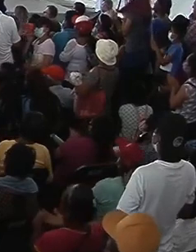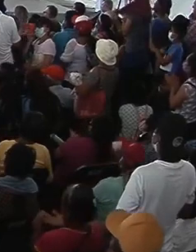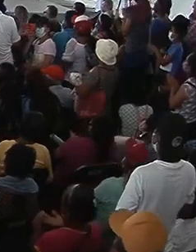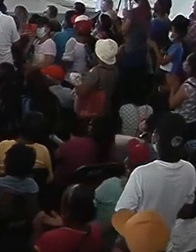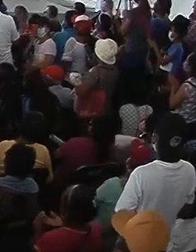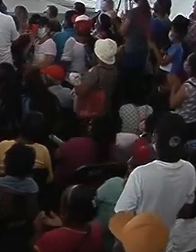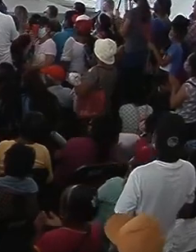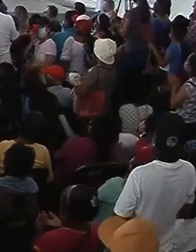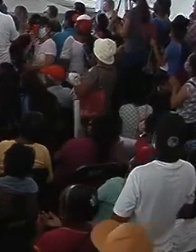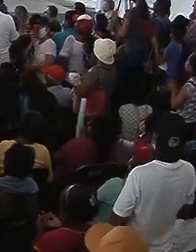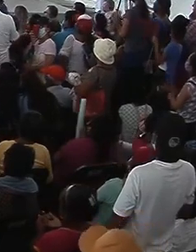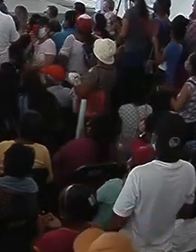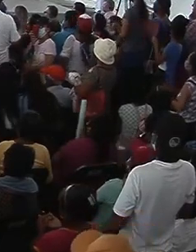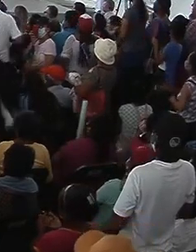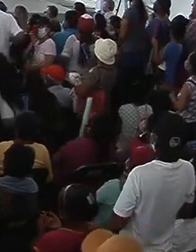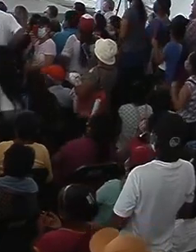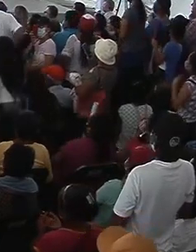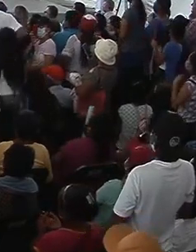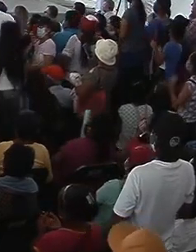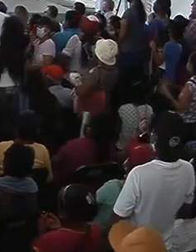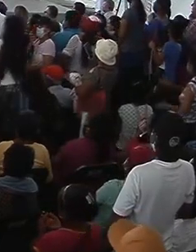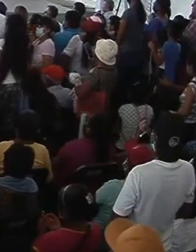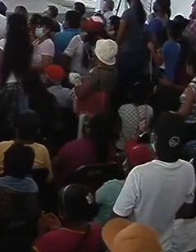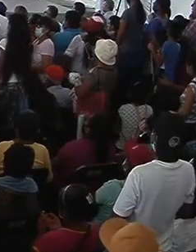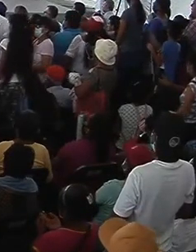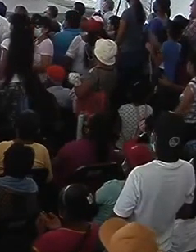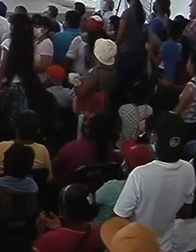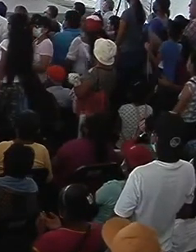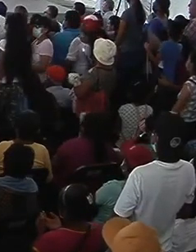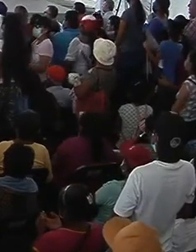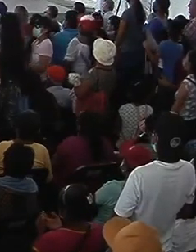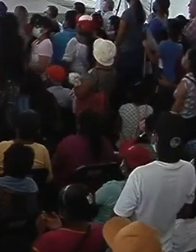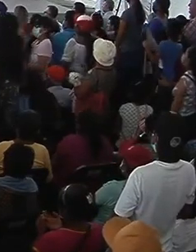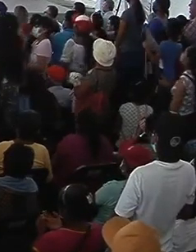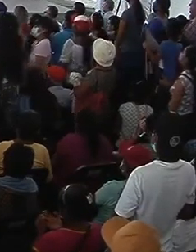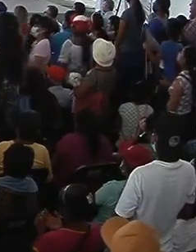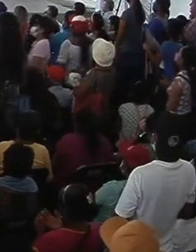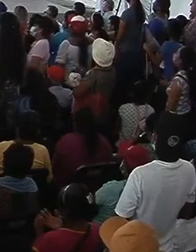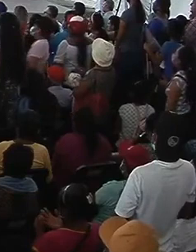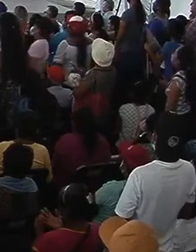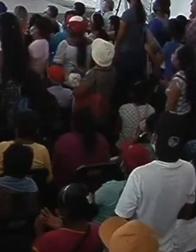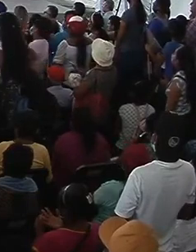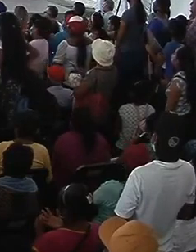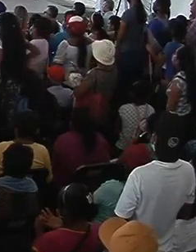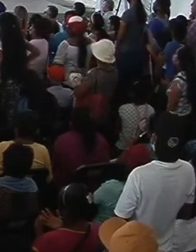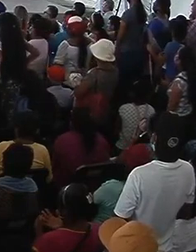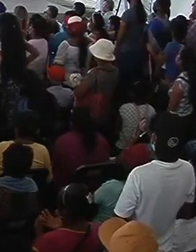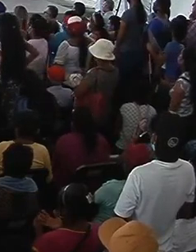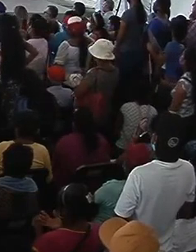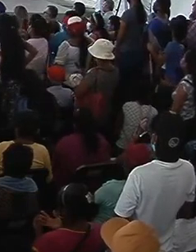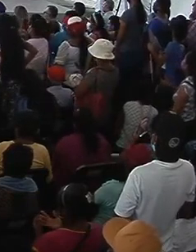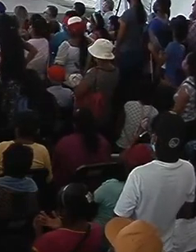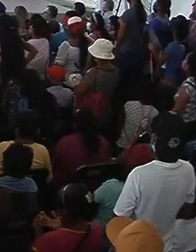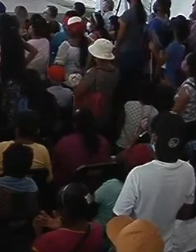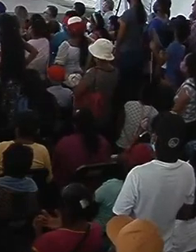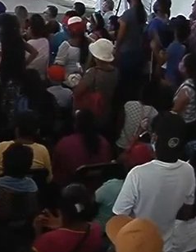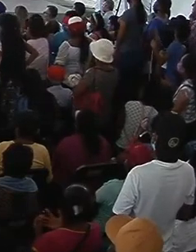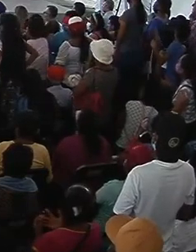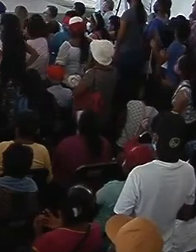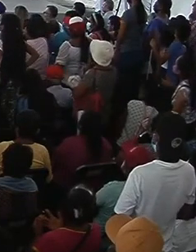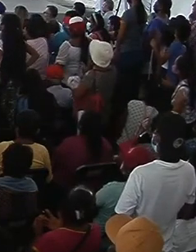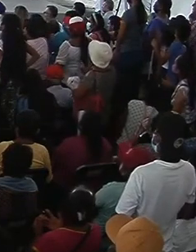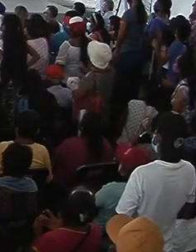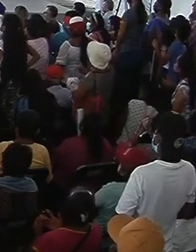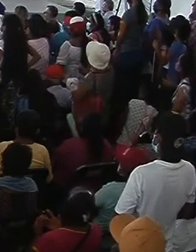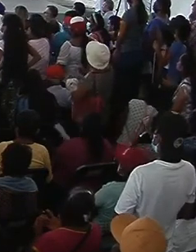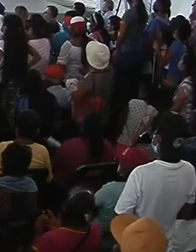A continuación, hace uso de la palabra el subsecretario de Ordenamiento Territorial de la Secretaría de Desarrollo